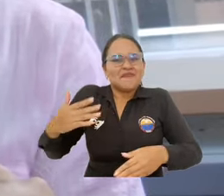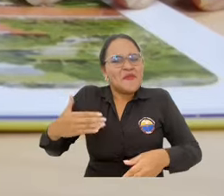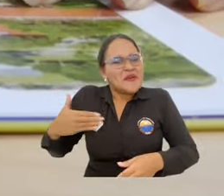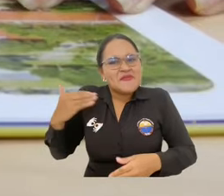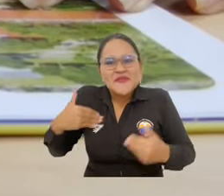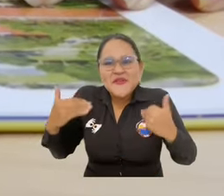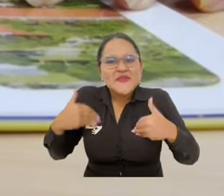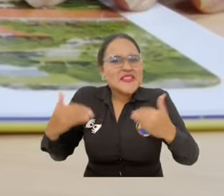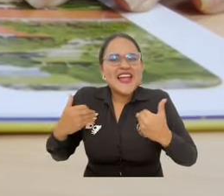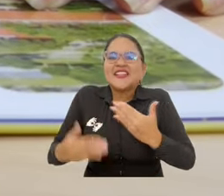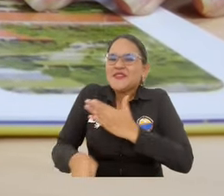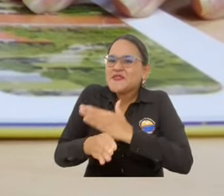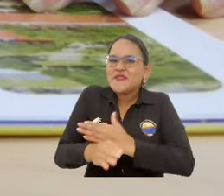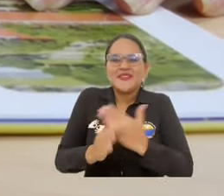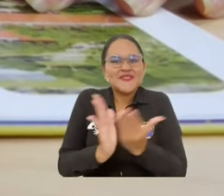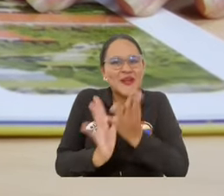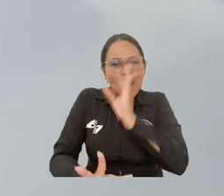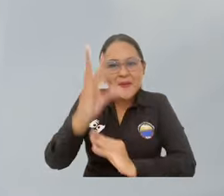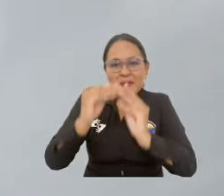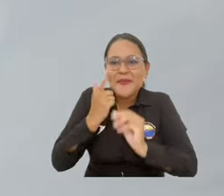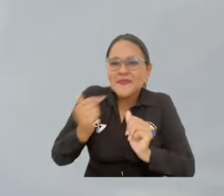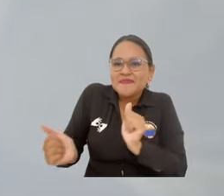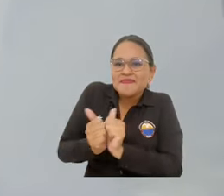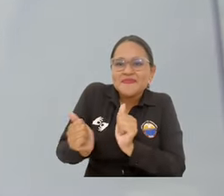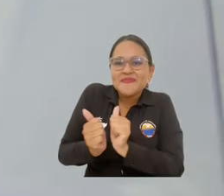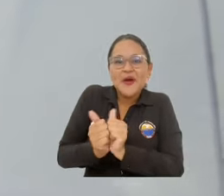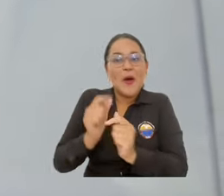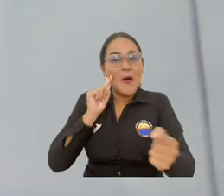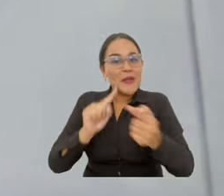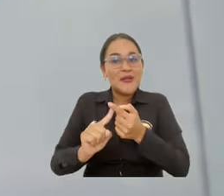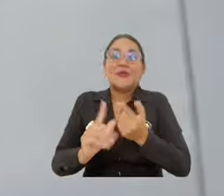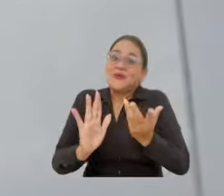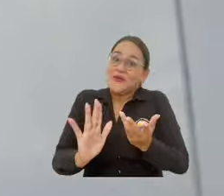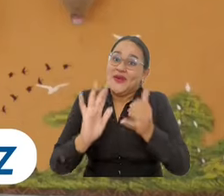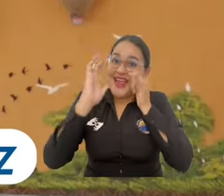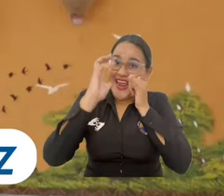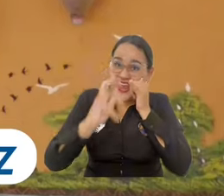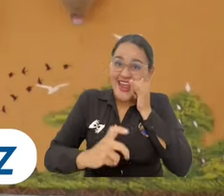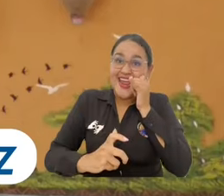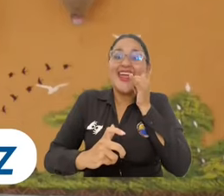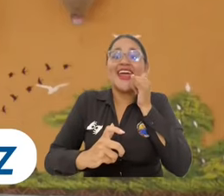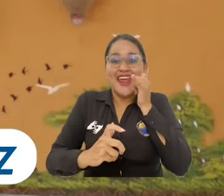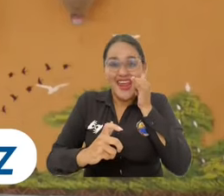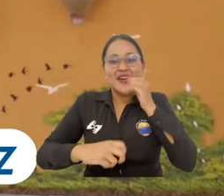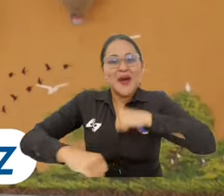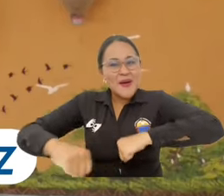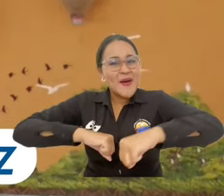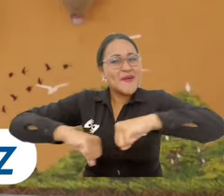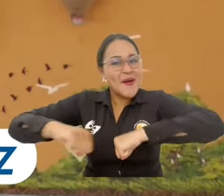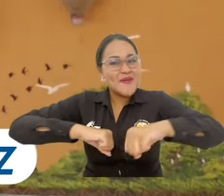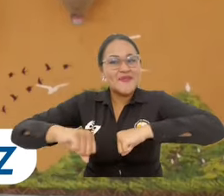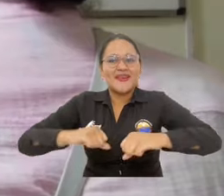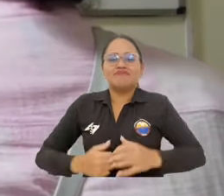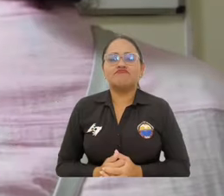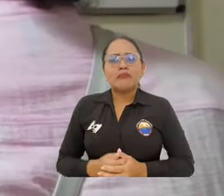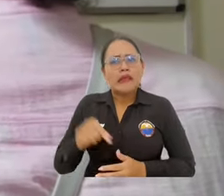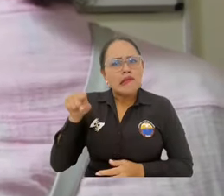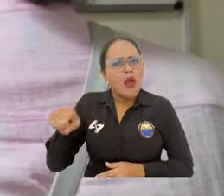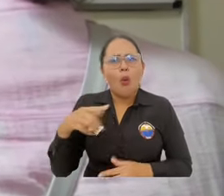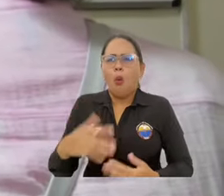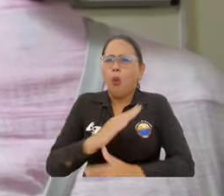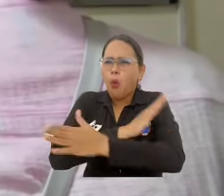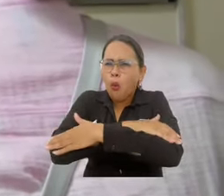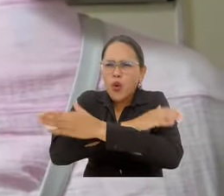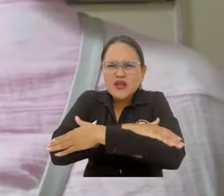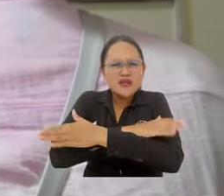entusiasmo de poder continuar el proceso de formación como ingeniera industrial. Muy aplicada, muy inteligente, a pesar de